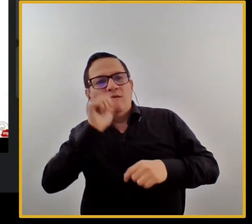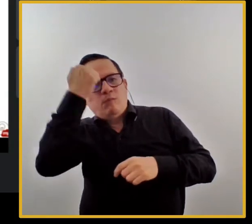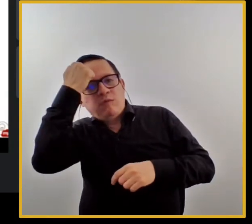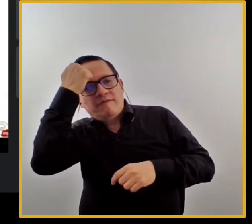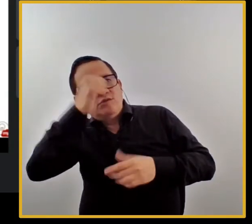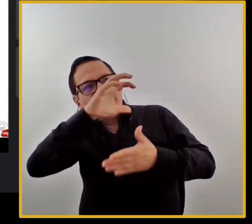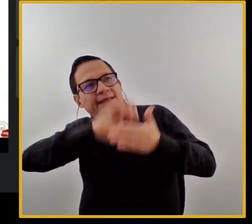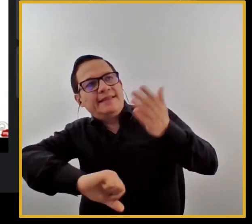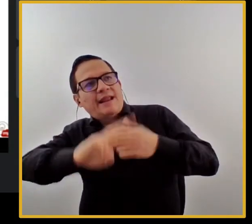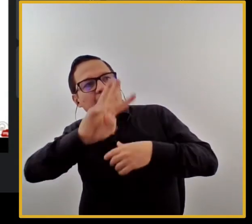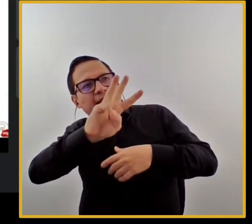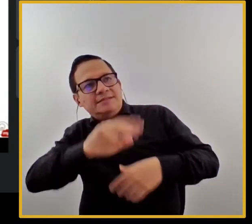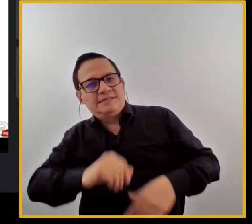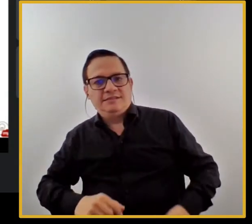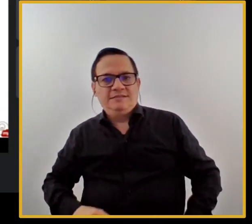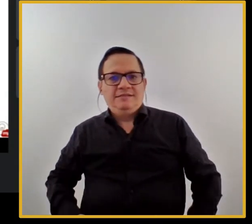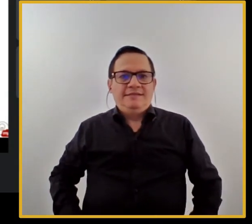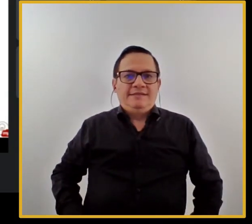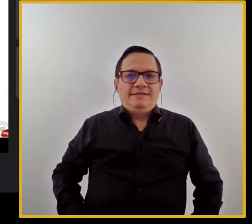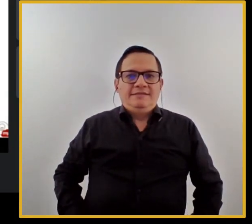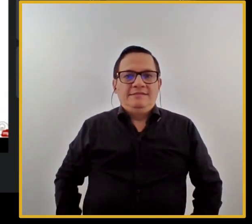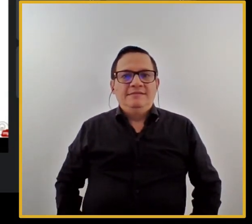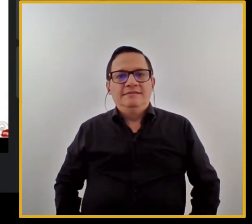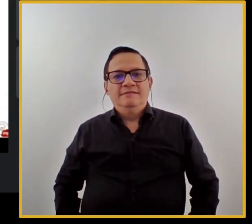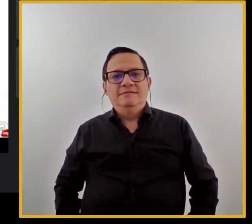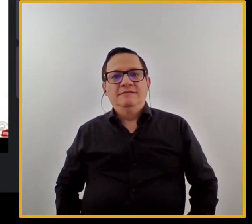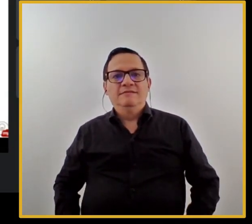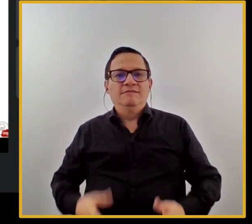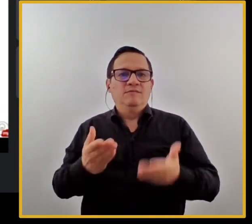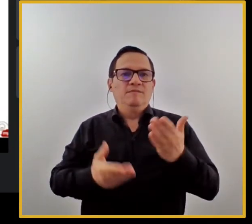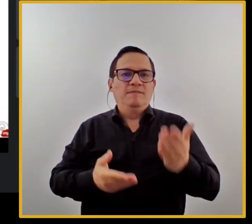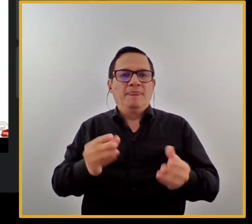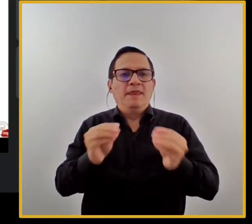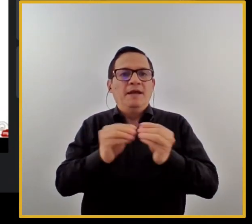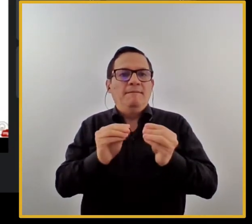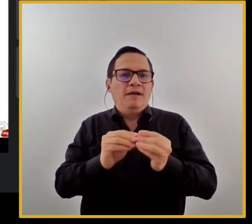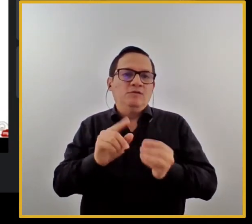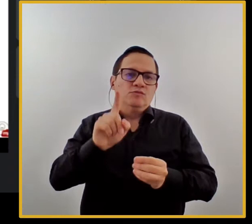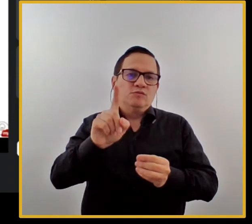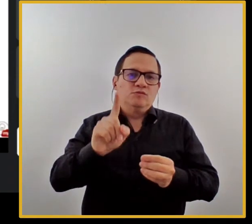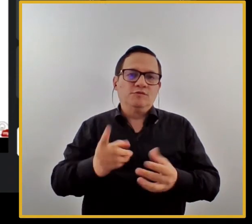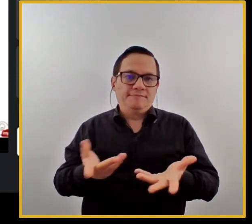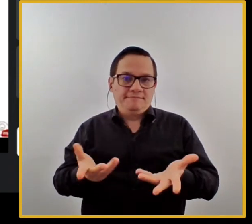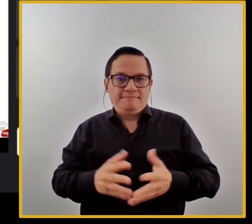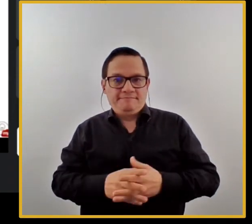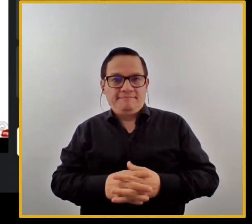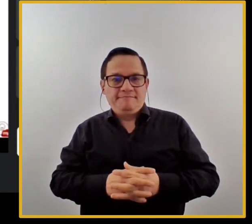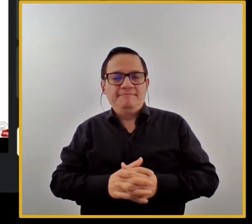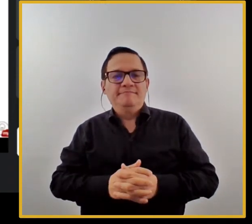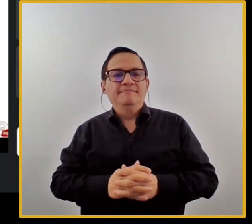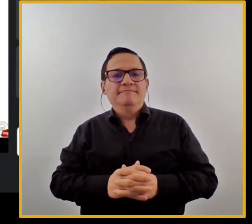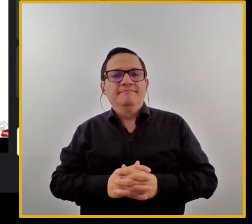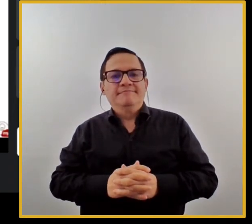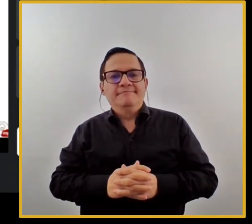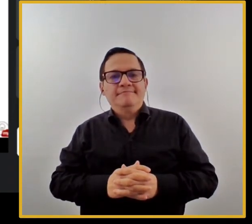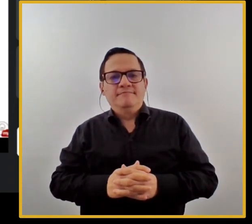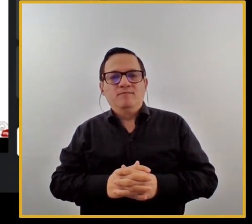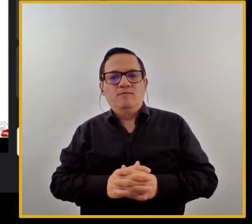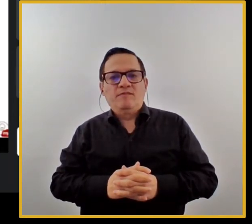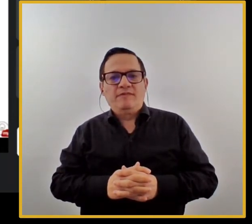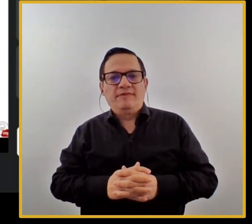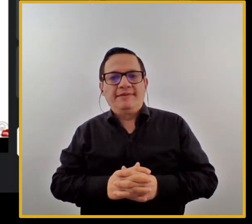¿sí? Al cuadrado más 1, ¿cierto? Y